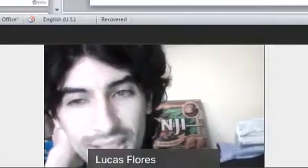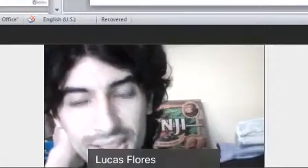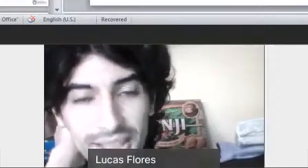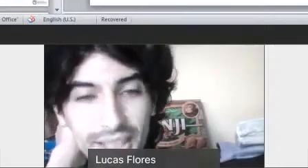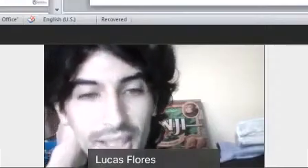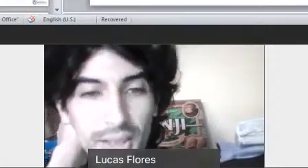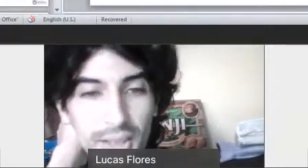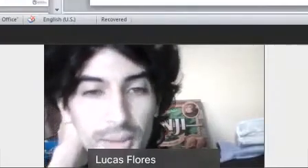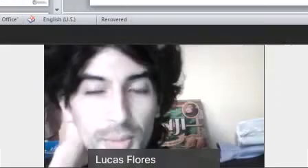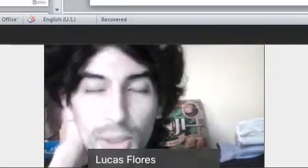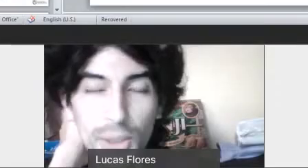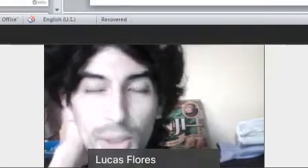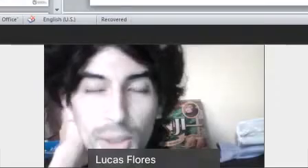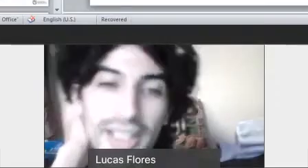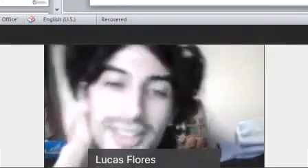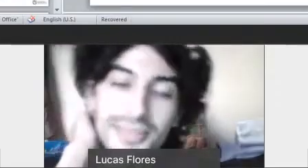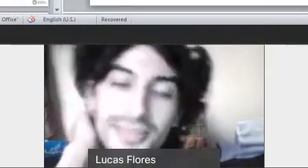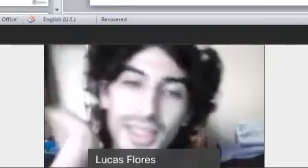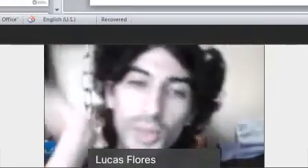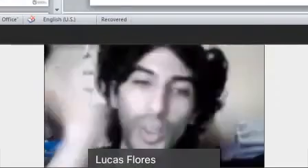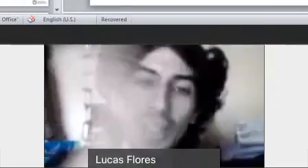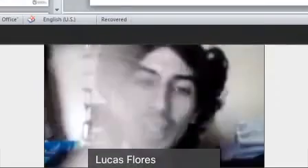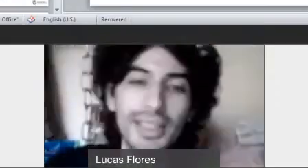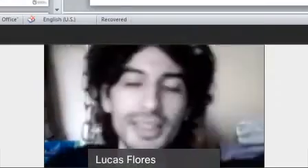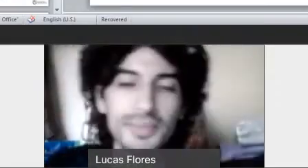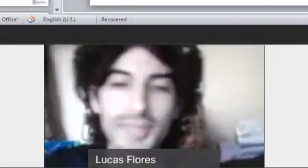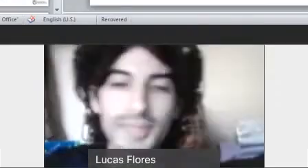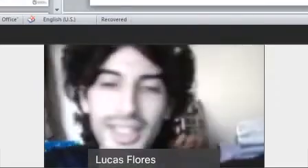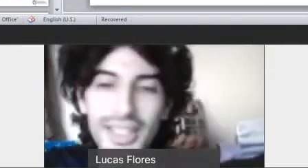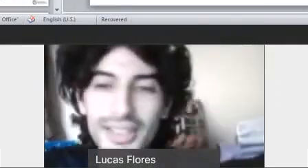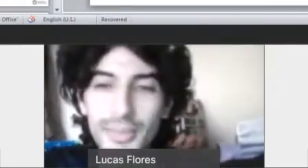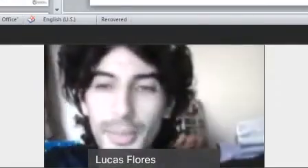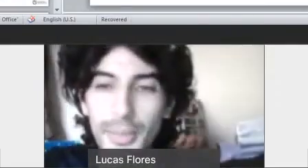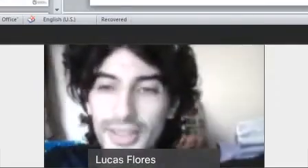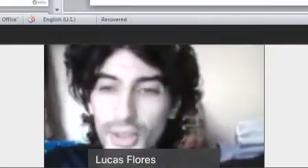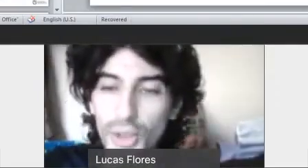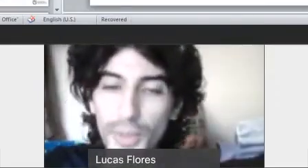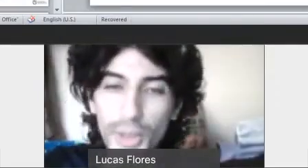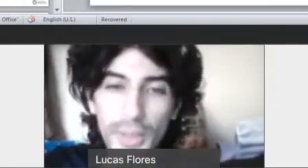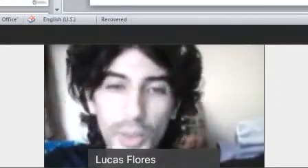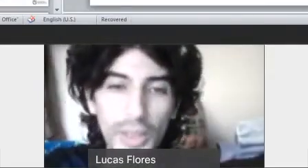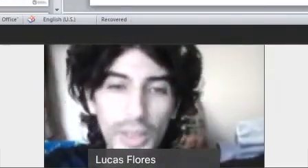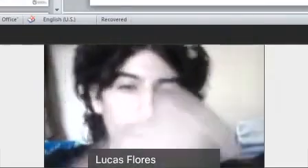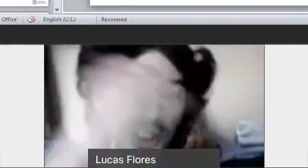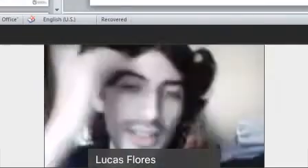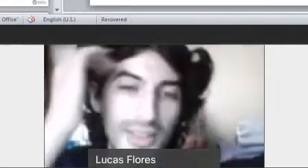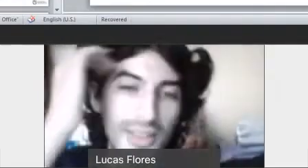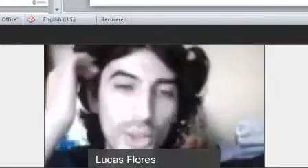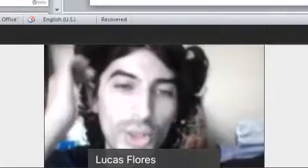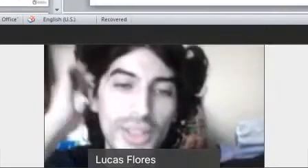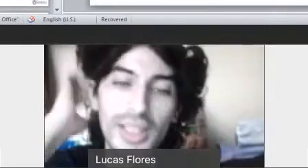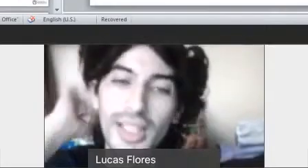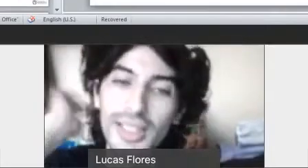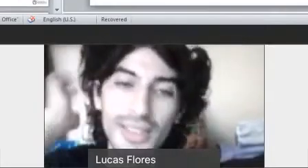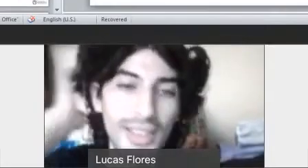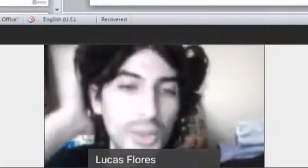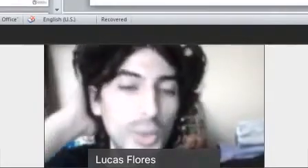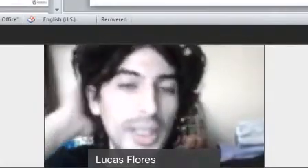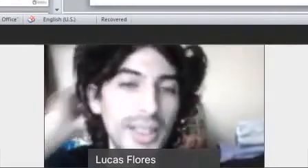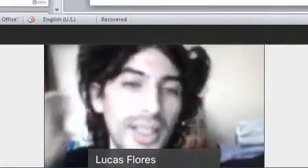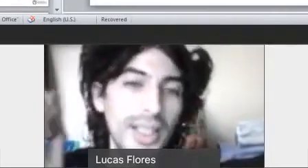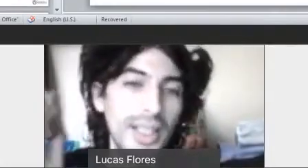gracias, Cris. Bueno, buenos días, estudiantes. Ahí Cris me presentó. Mi nombre es Lucas Flores, soy docente